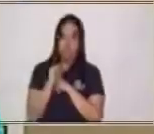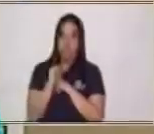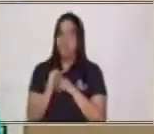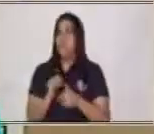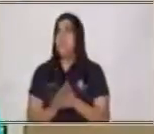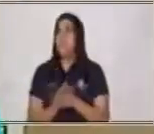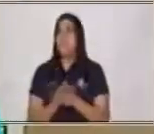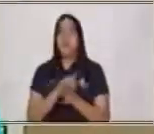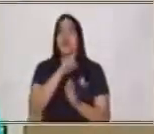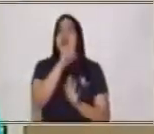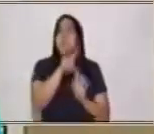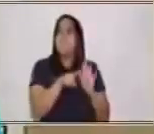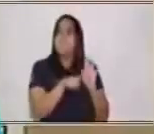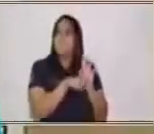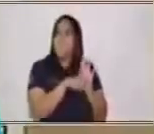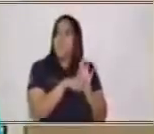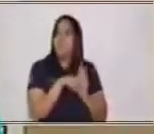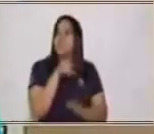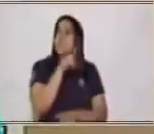menos